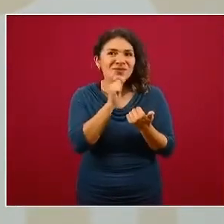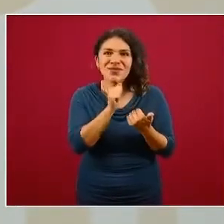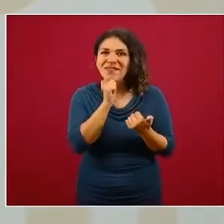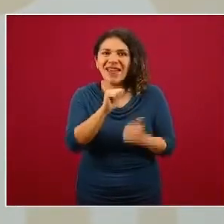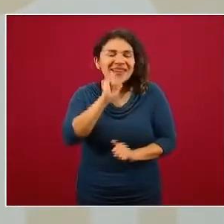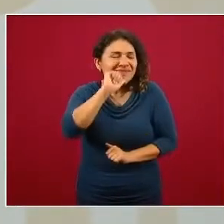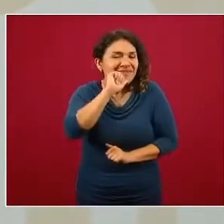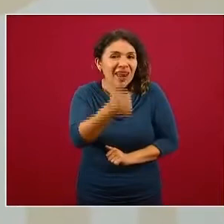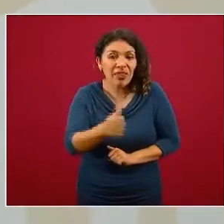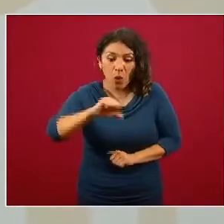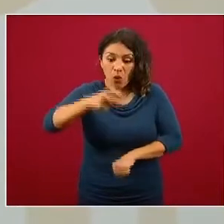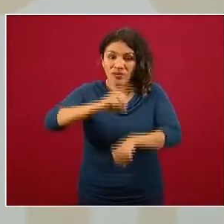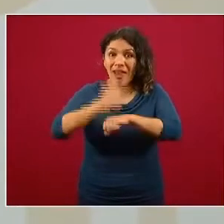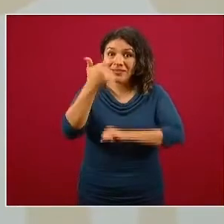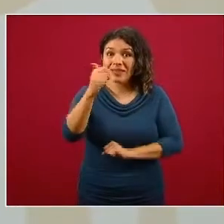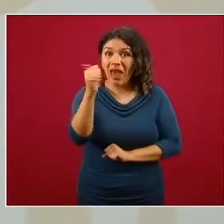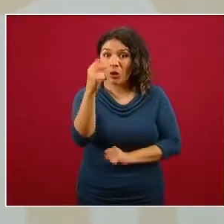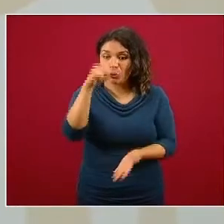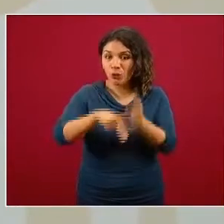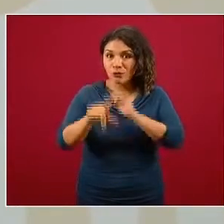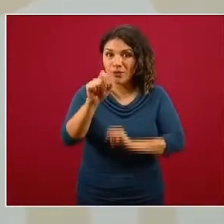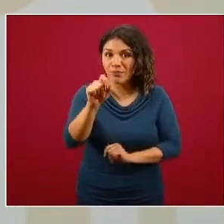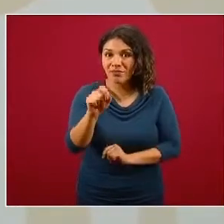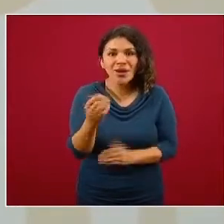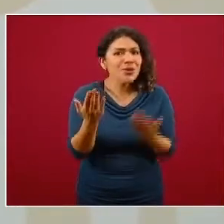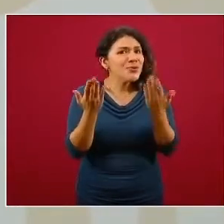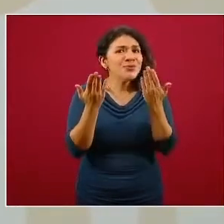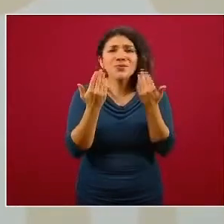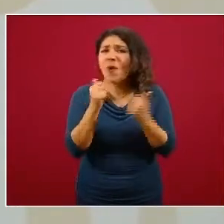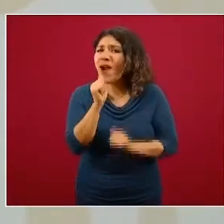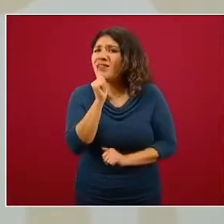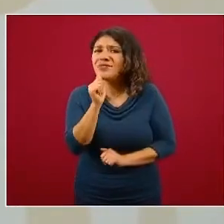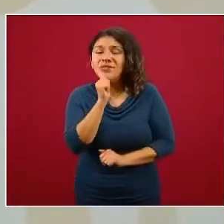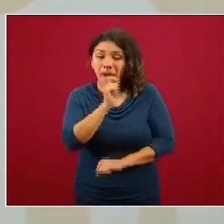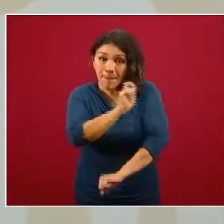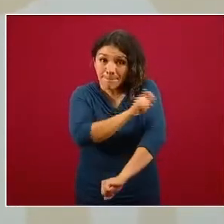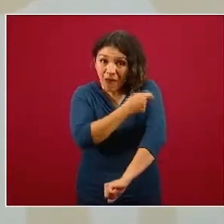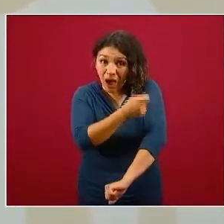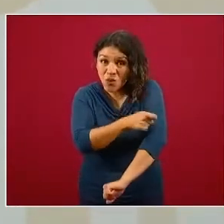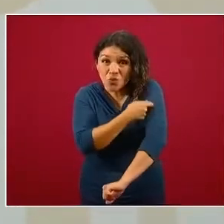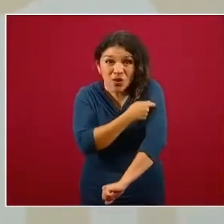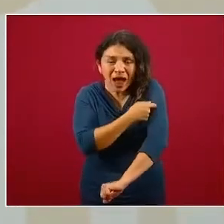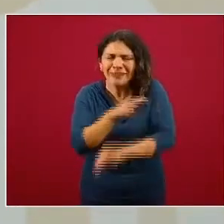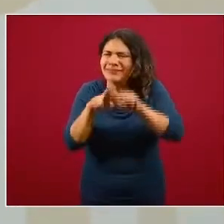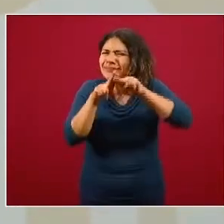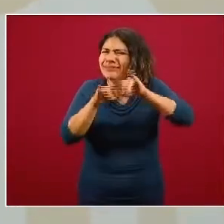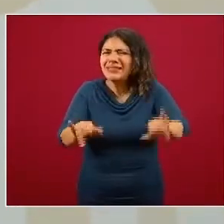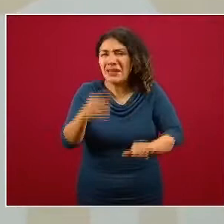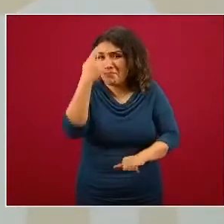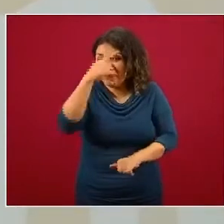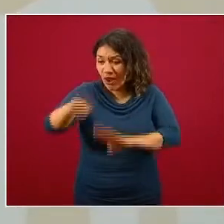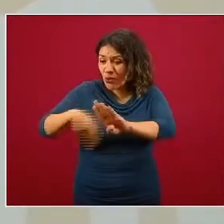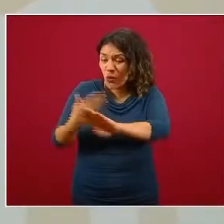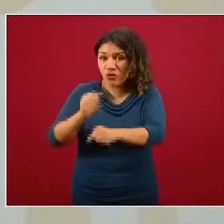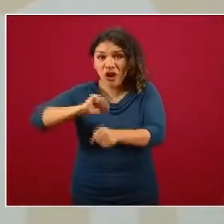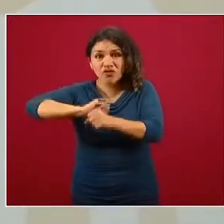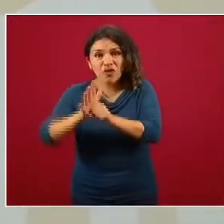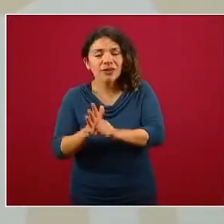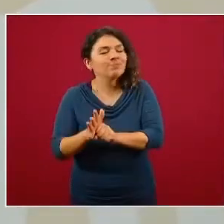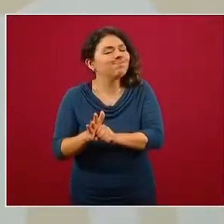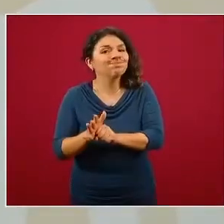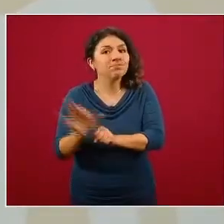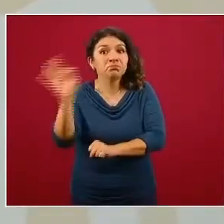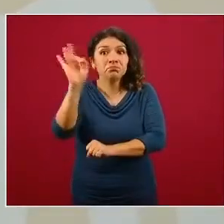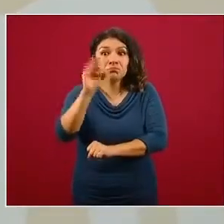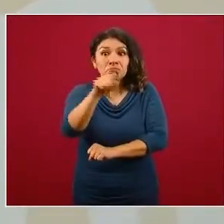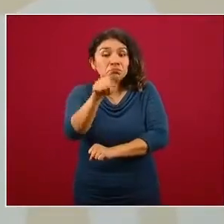todavía, hoy que es 7 de agosto de 2020, no existe aún vacuna alguna contra el COVID. Entonces, si alguien